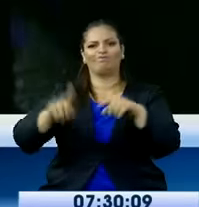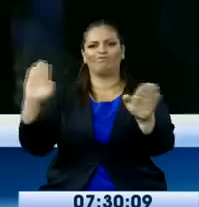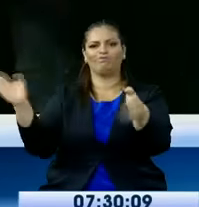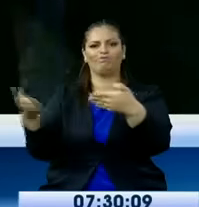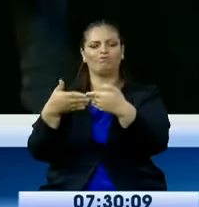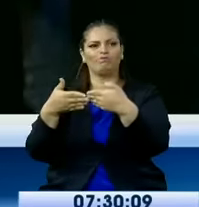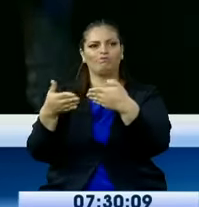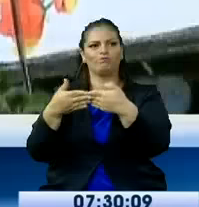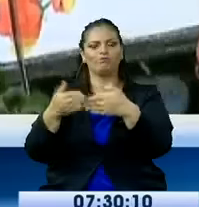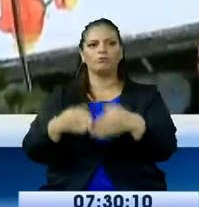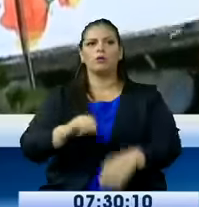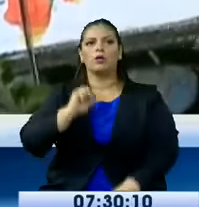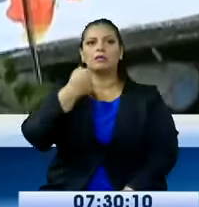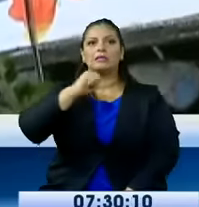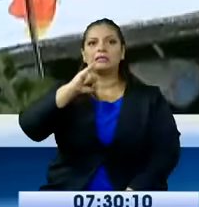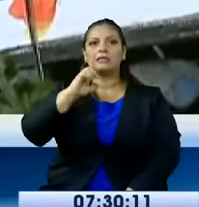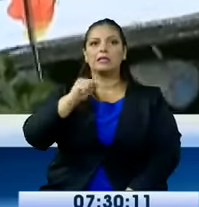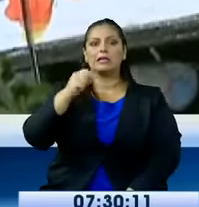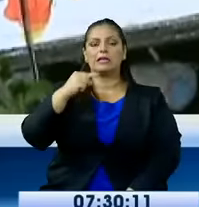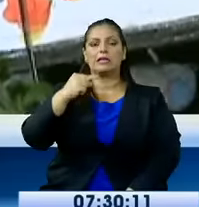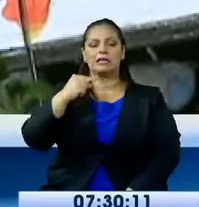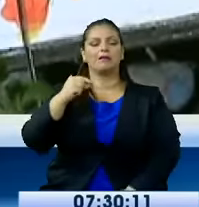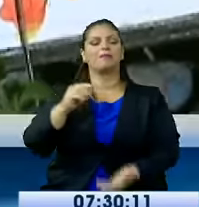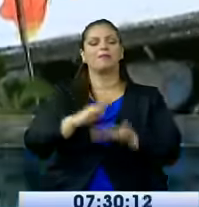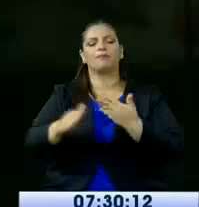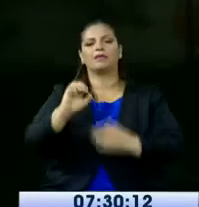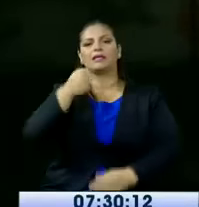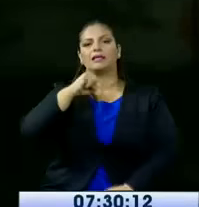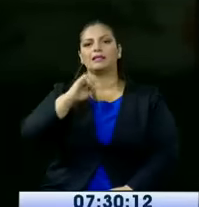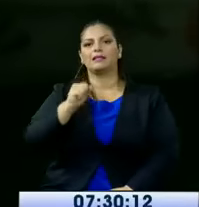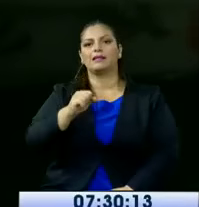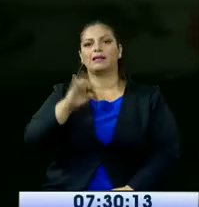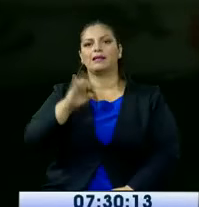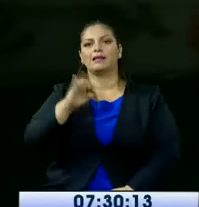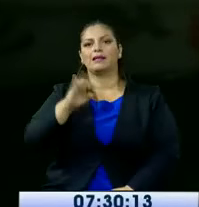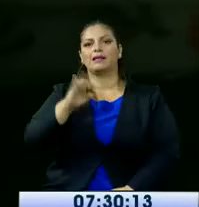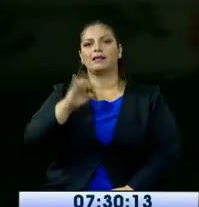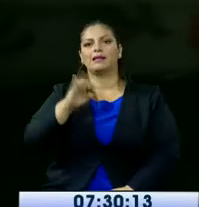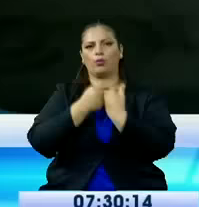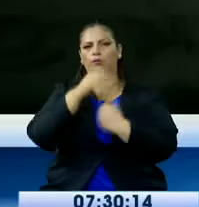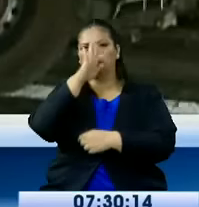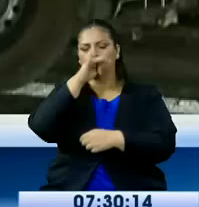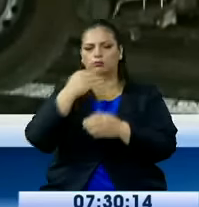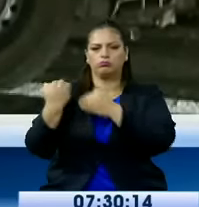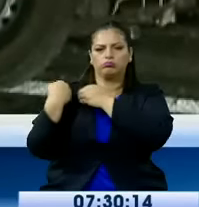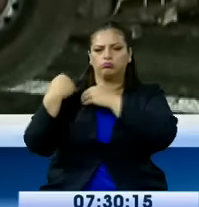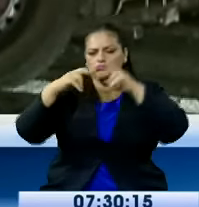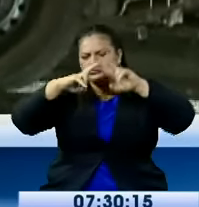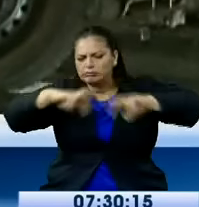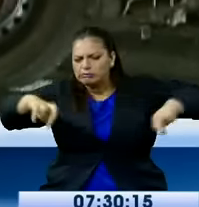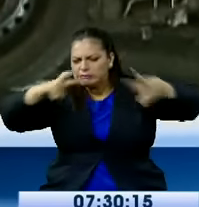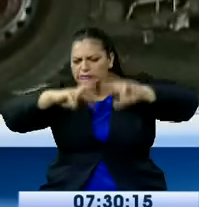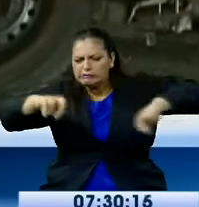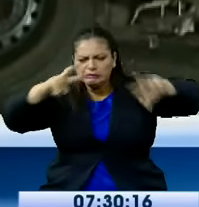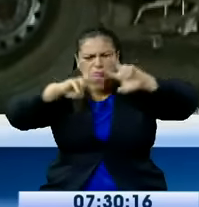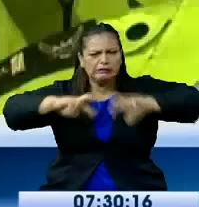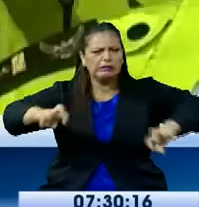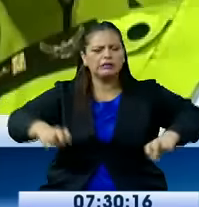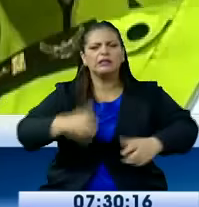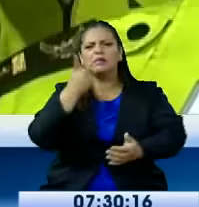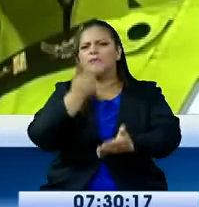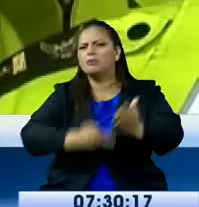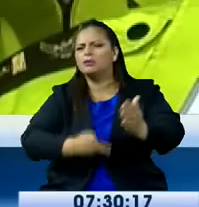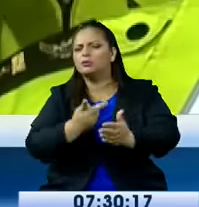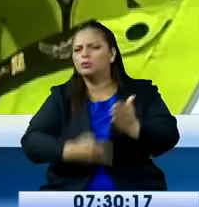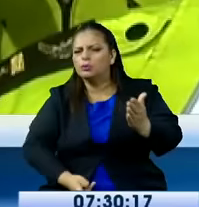Accidentes de Tránsito, SIAT, por varias horas realizaron las investigaciones en el sitio que contribuyan a determinar las causas de este siniestro. Hay